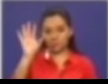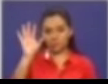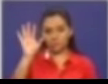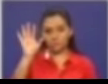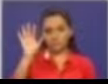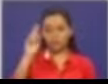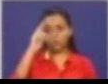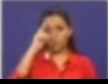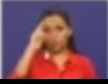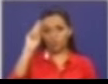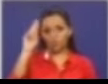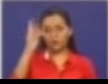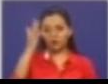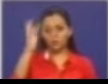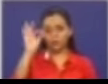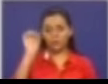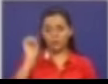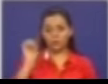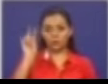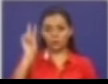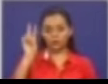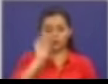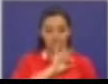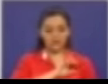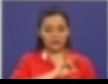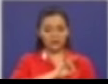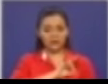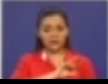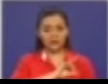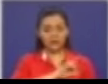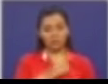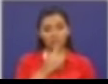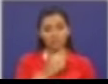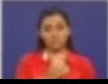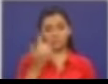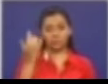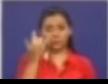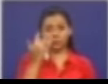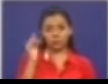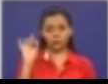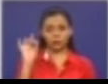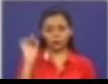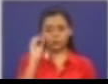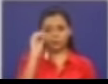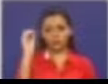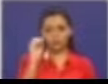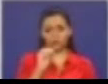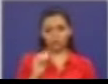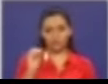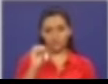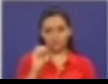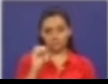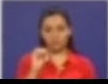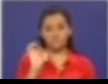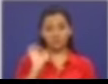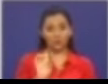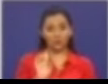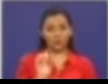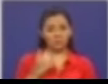Uruguay 19.2%, Chile, que nos dicen que ejemplo el neoliberalismo, tiene 18% de presión tributaria. Ecuador